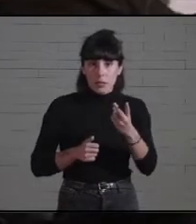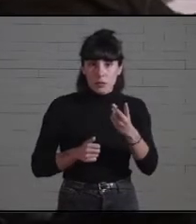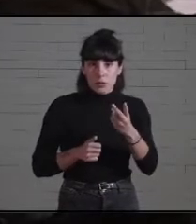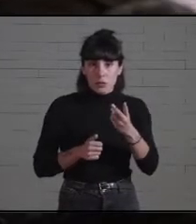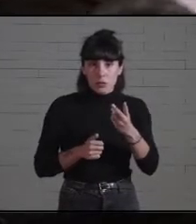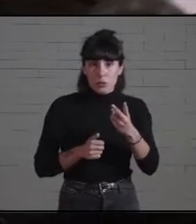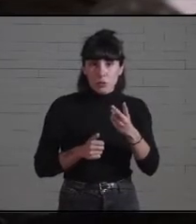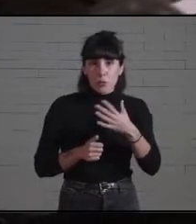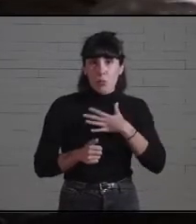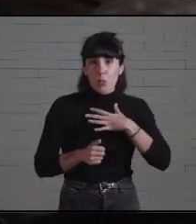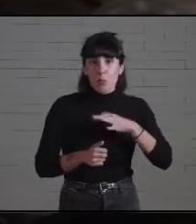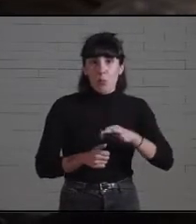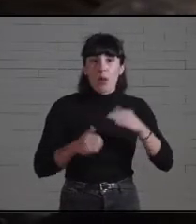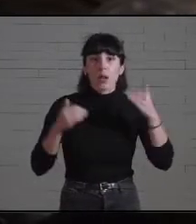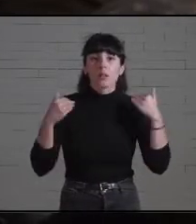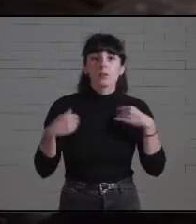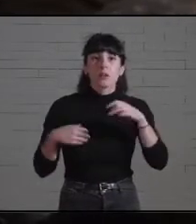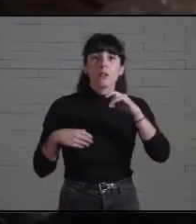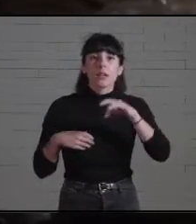personas sin empleo,